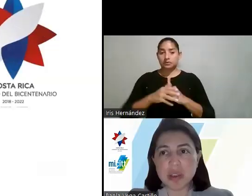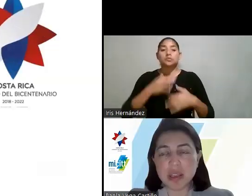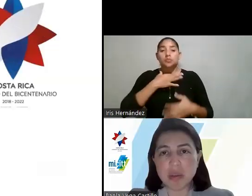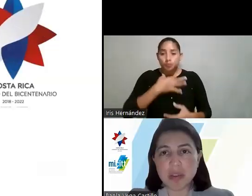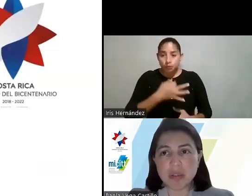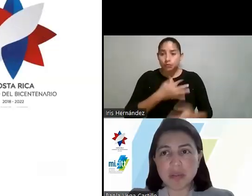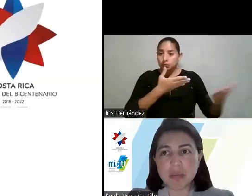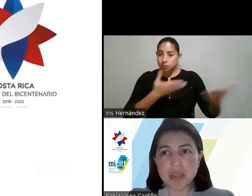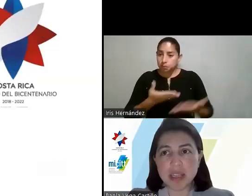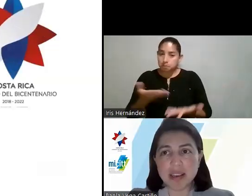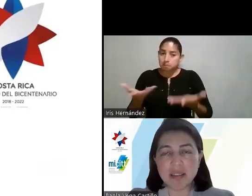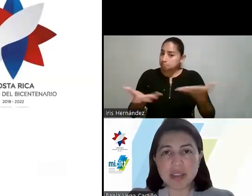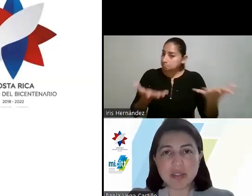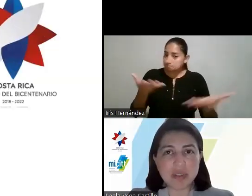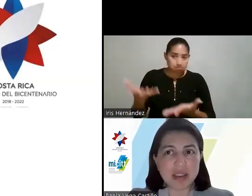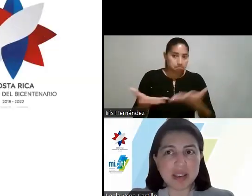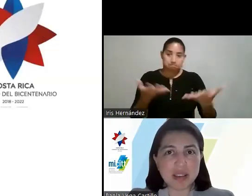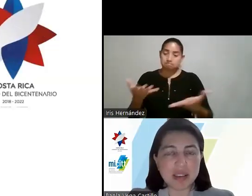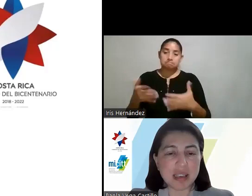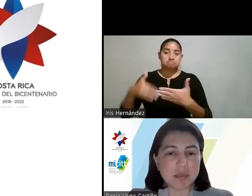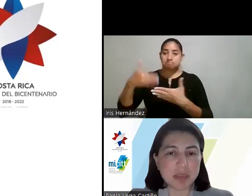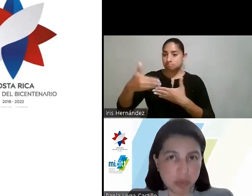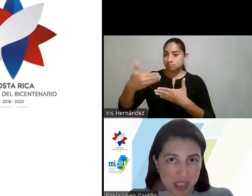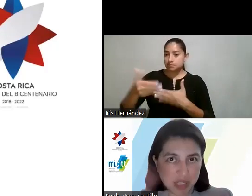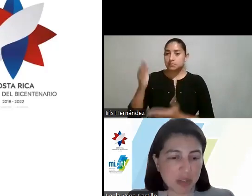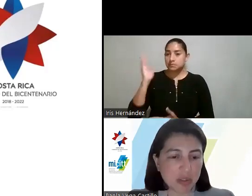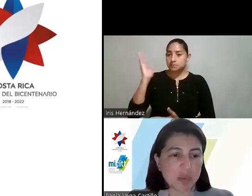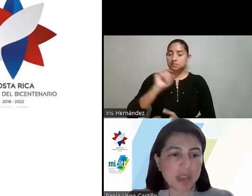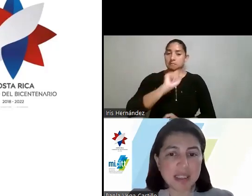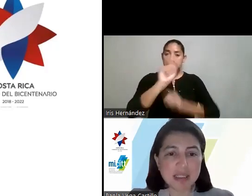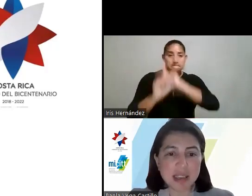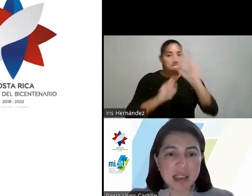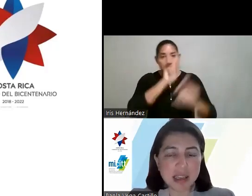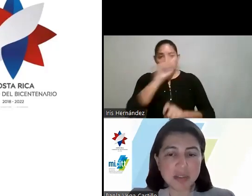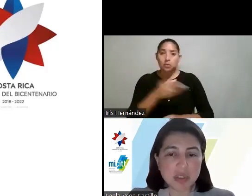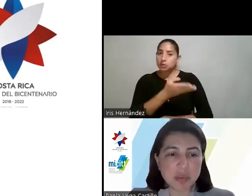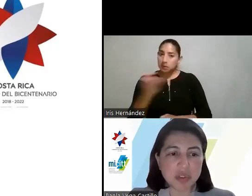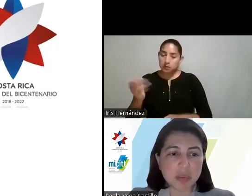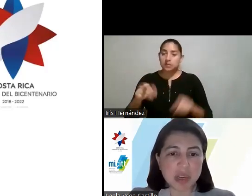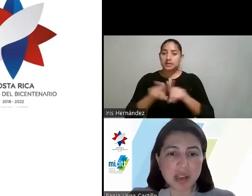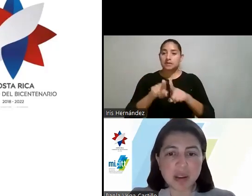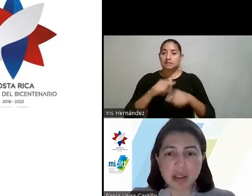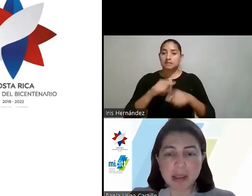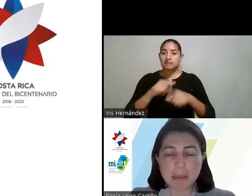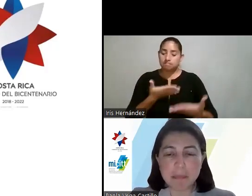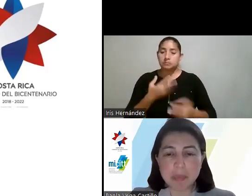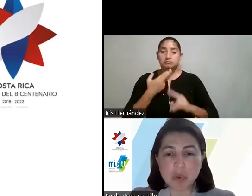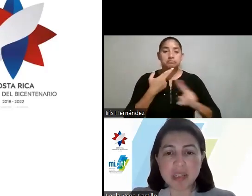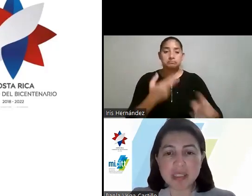gusto cuando vienen el resto de las preguntas para todos los panelistas a su disposición para